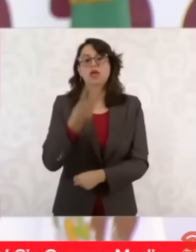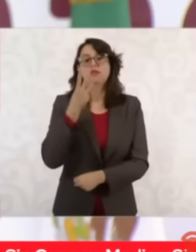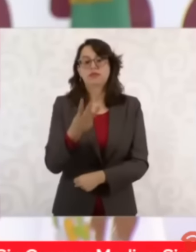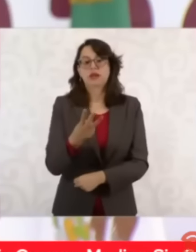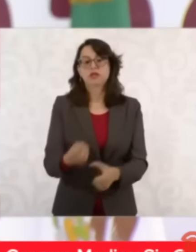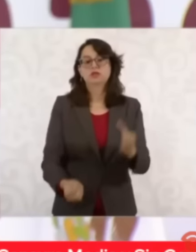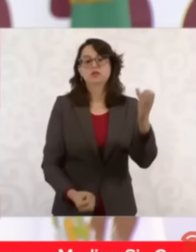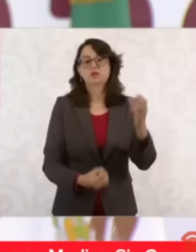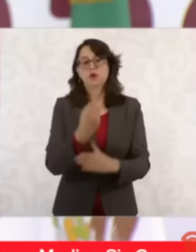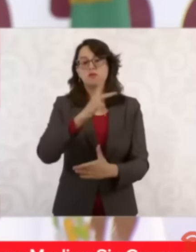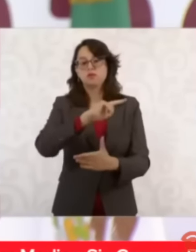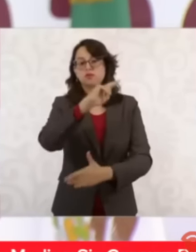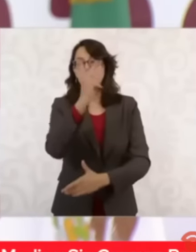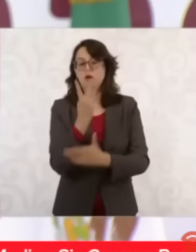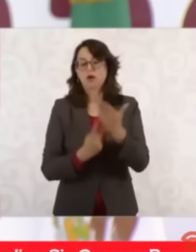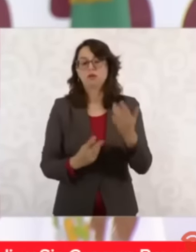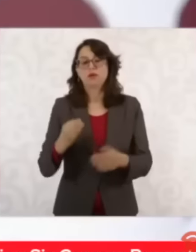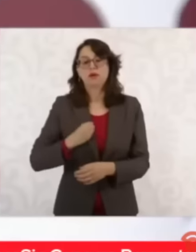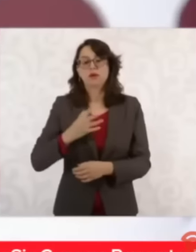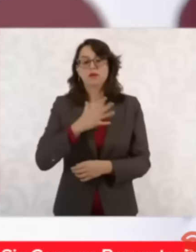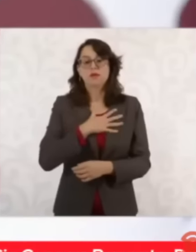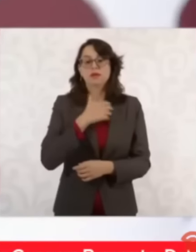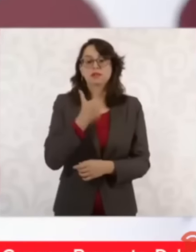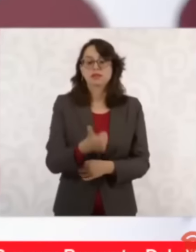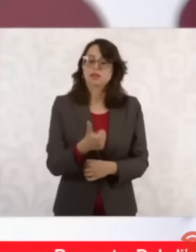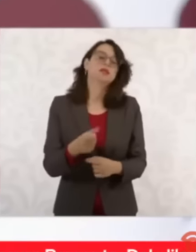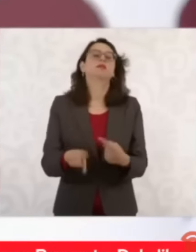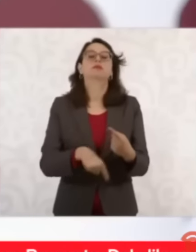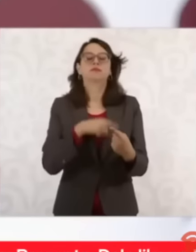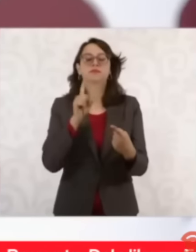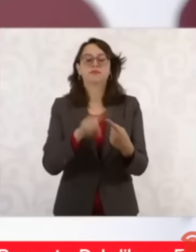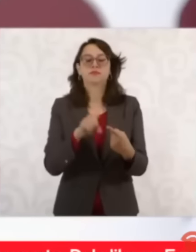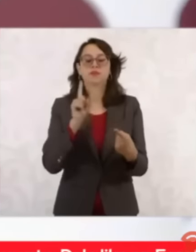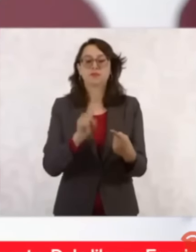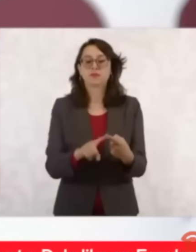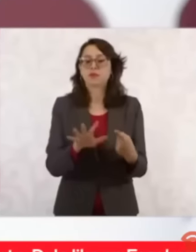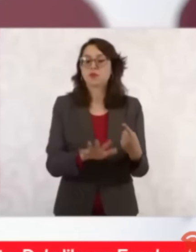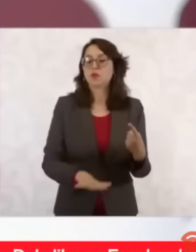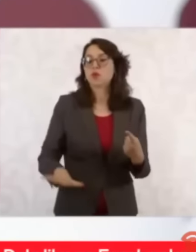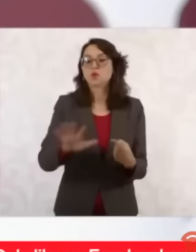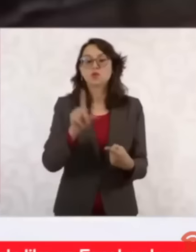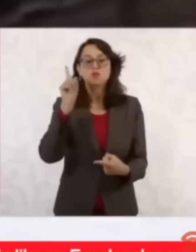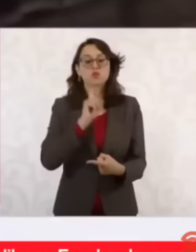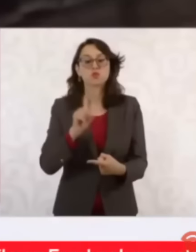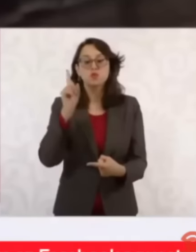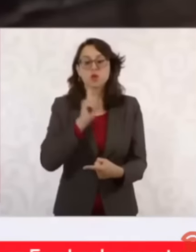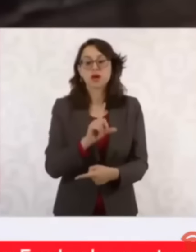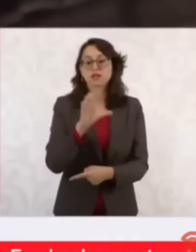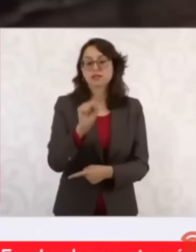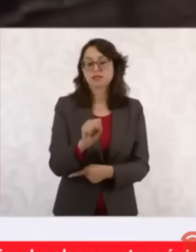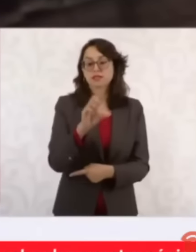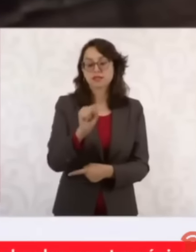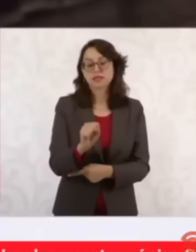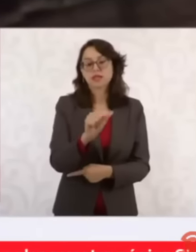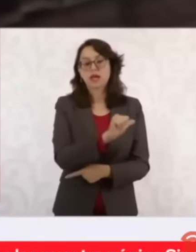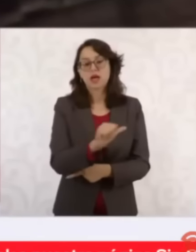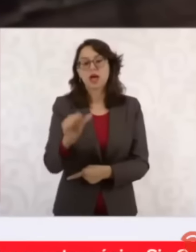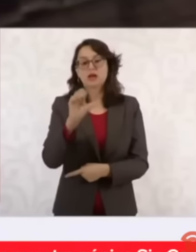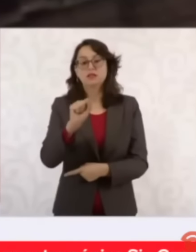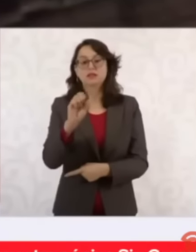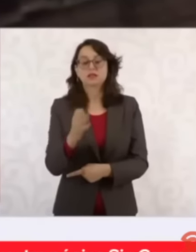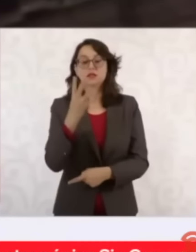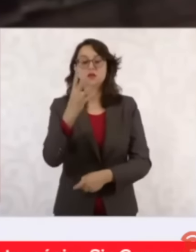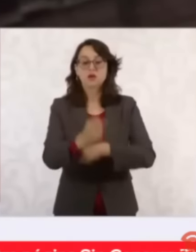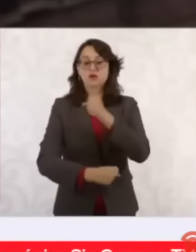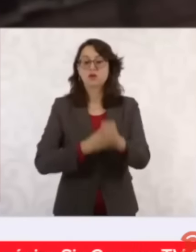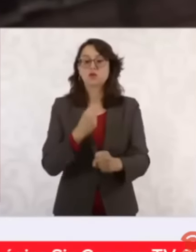cuando fue estudiante, cuando la creación de ese movimiento del CEU, que a nosotros cuando yo estaba precisamente en la